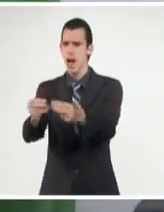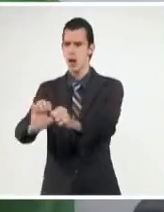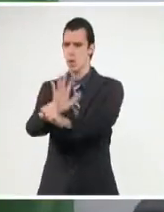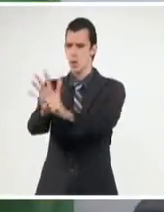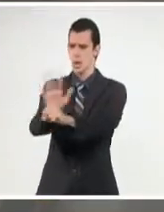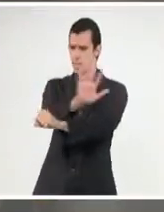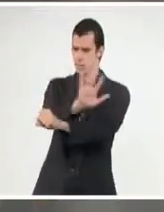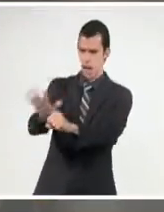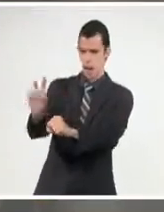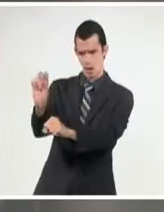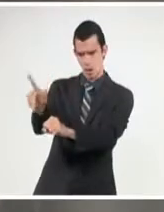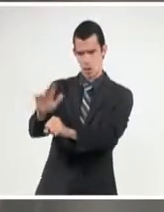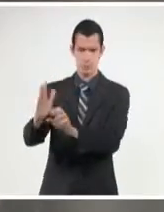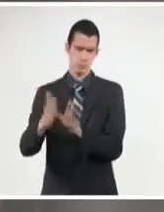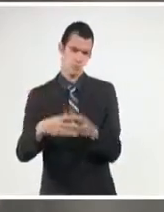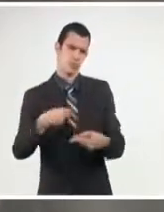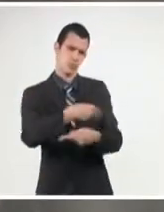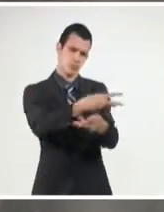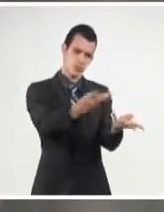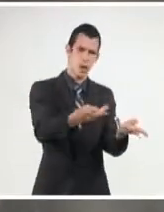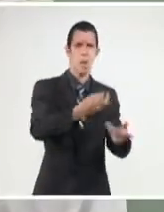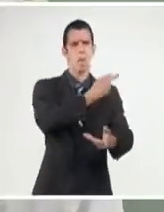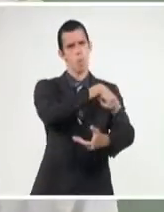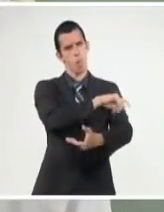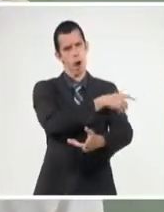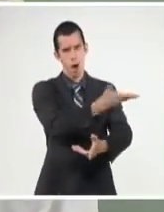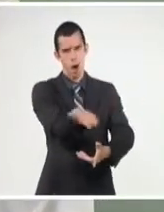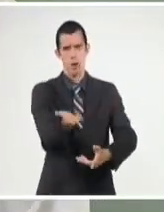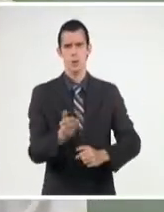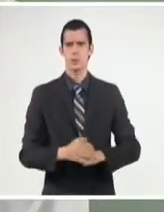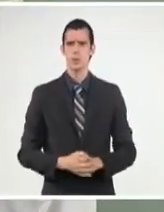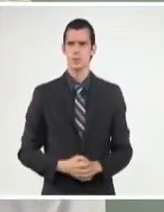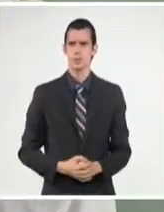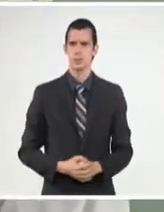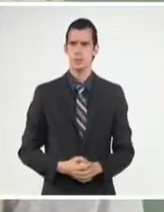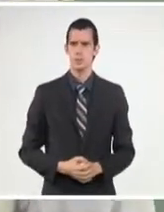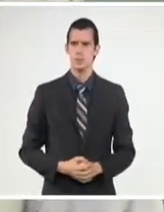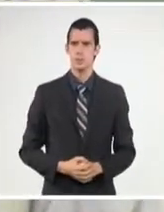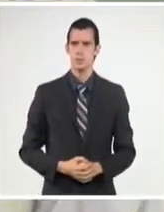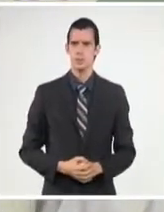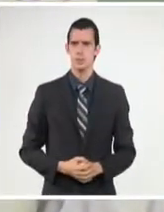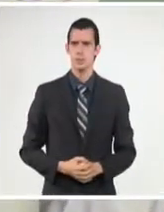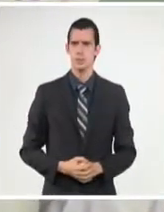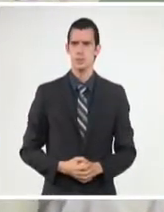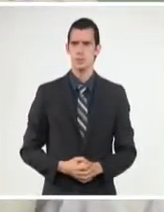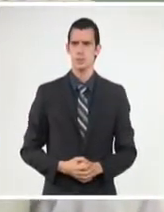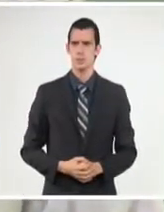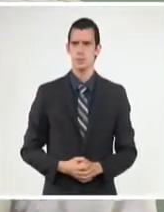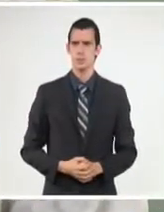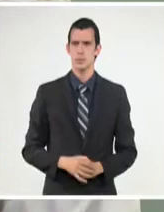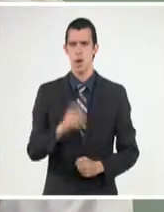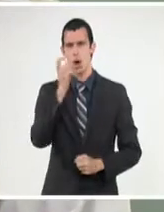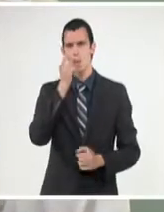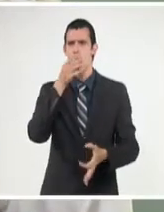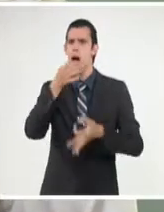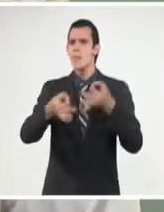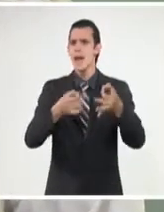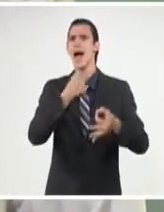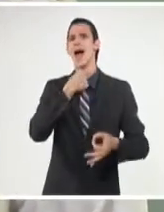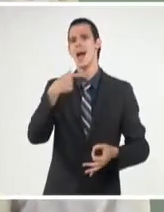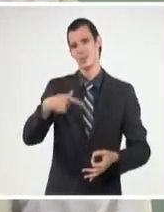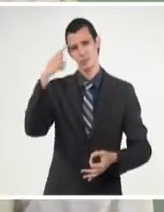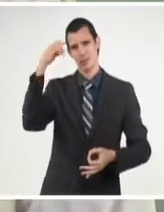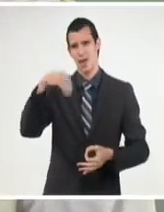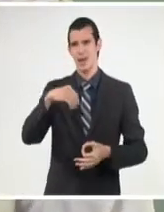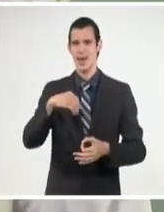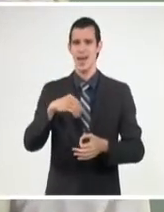cremas, jaleas y ungüentos del país. Estamos priorizando y fue el primer producto que comenzamos, la permetrina. La permetrina, a